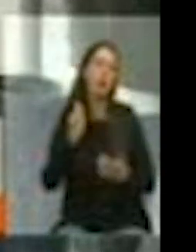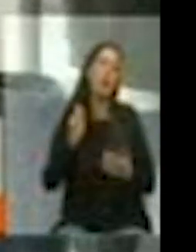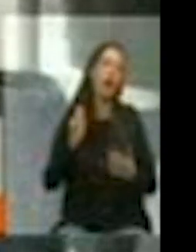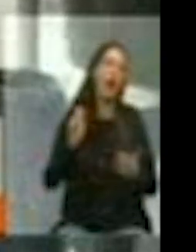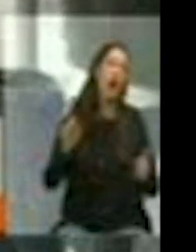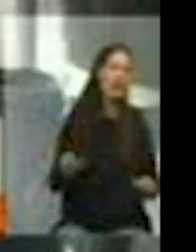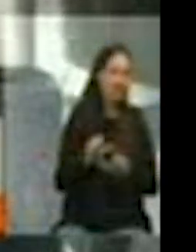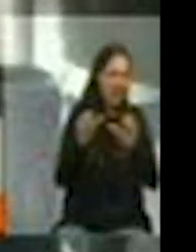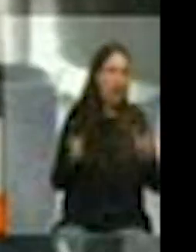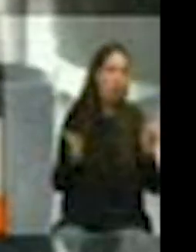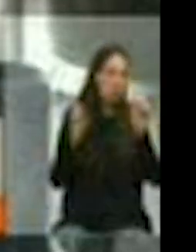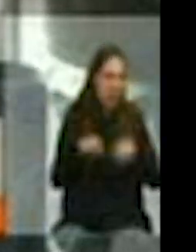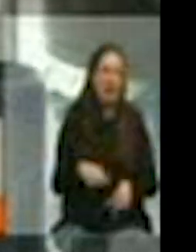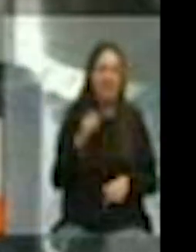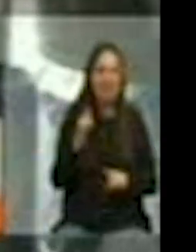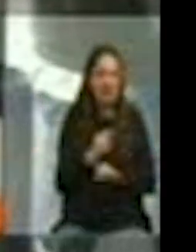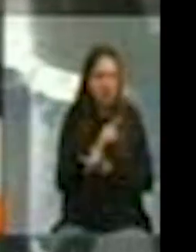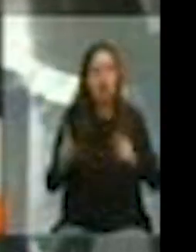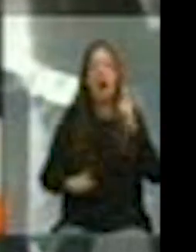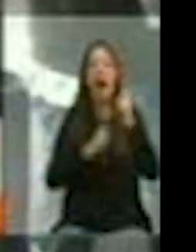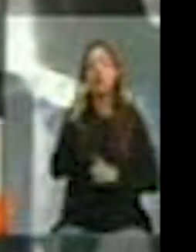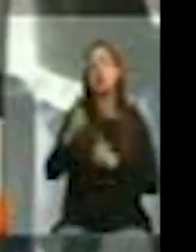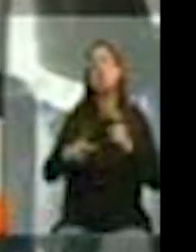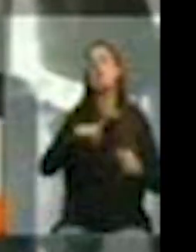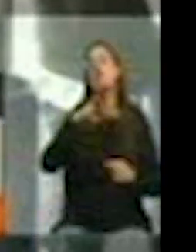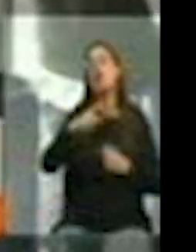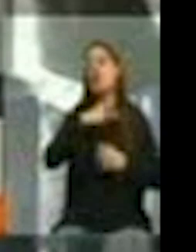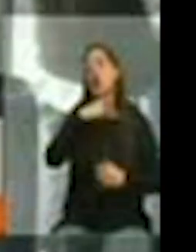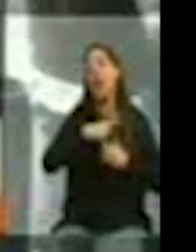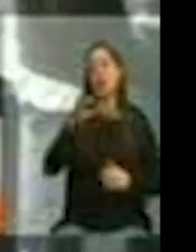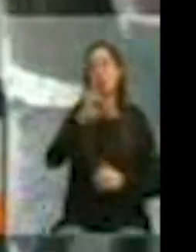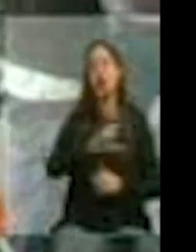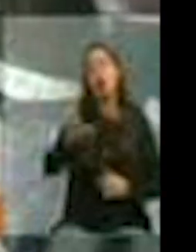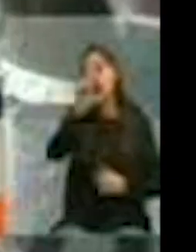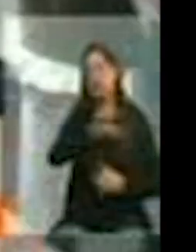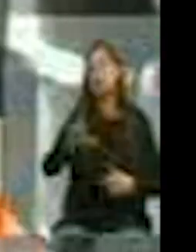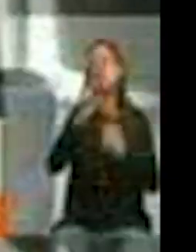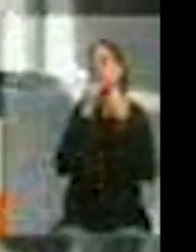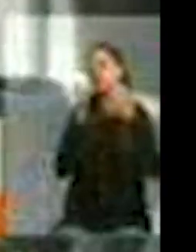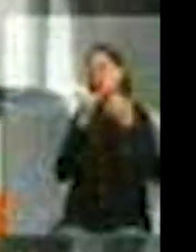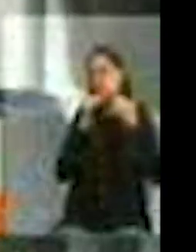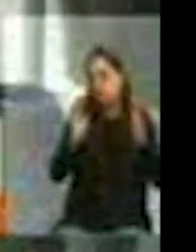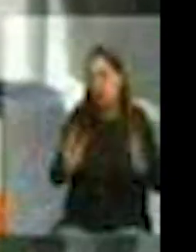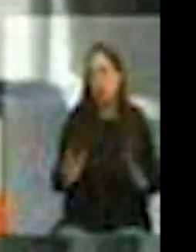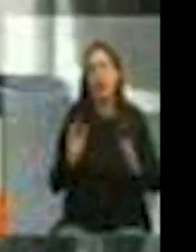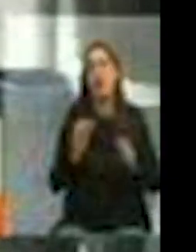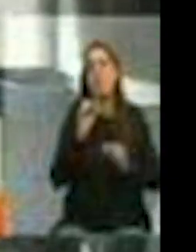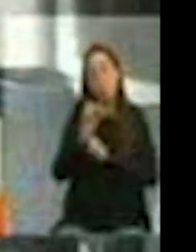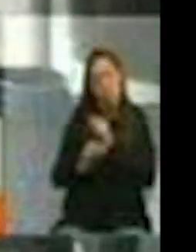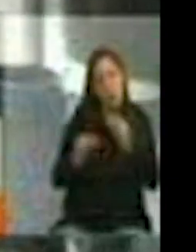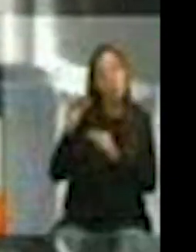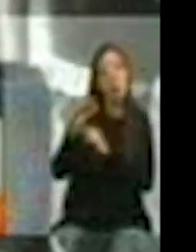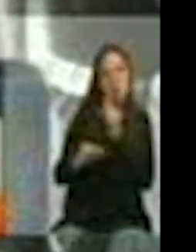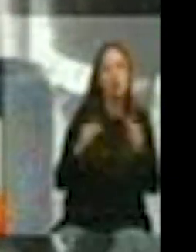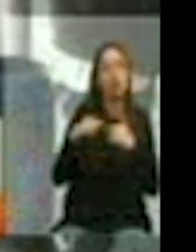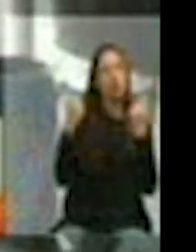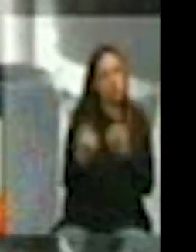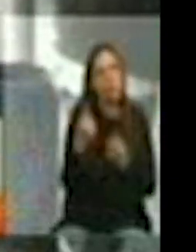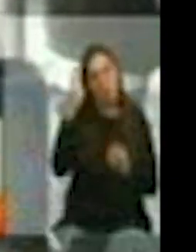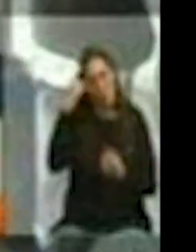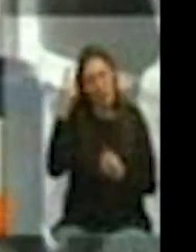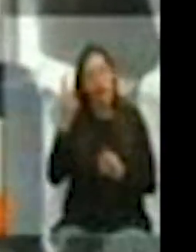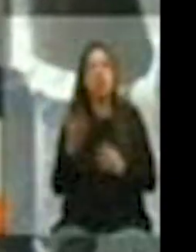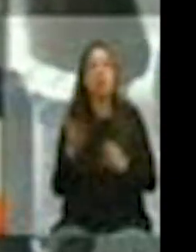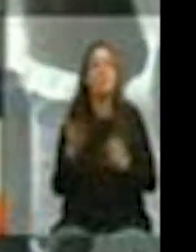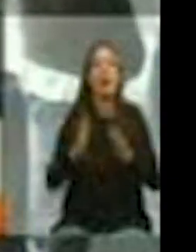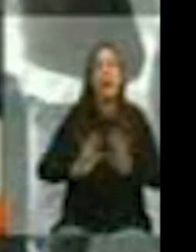actividad, quizás algún colegio o algún liceo o algo que empiece a hacer. A medida que empiecen a sumarse así, estamos trabajando con